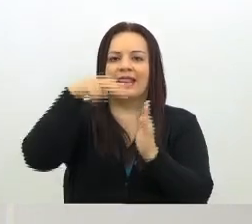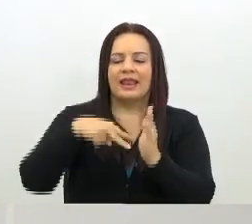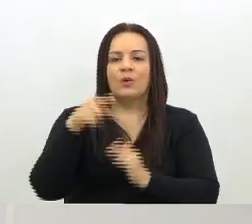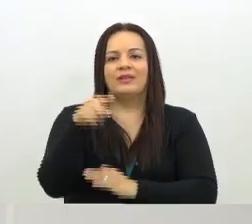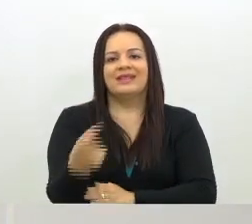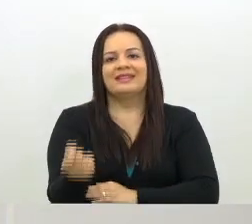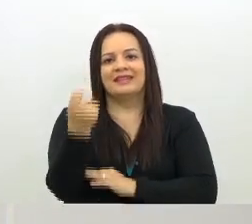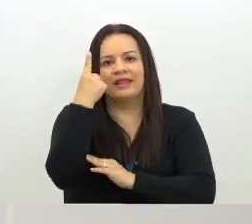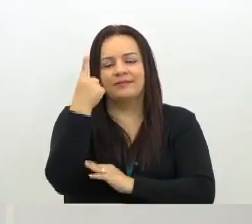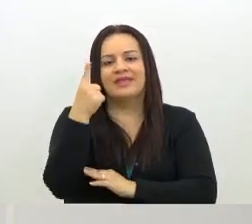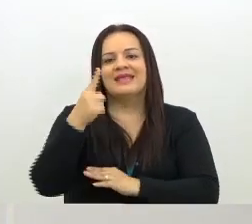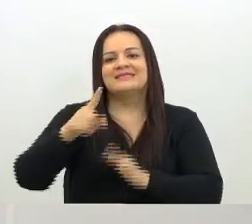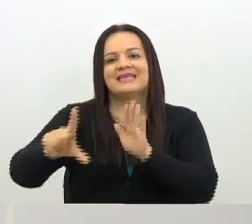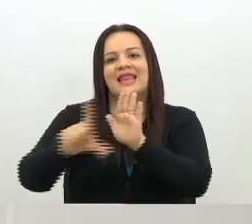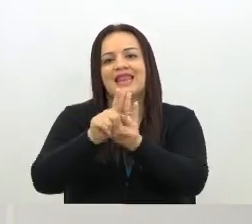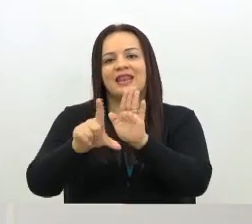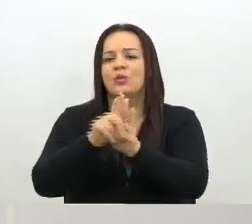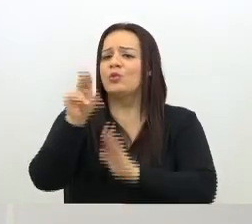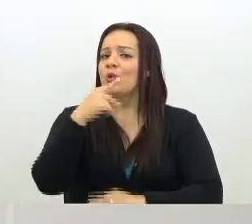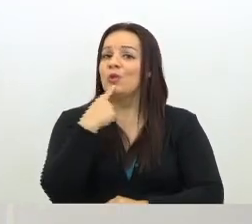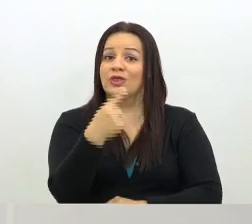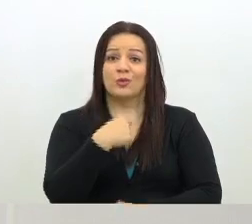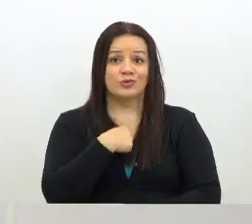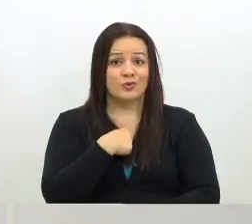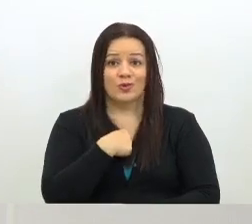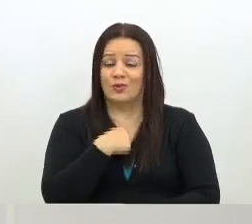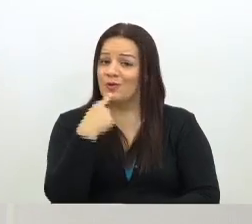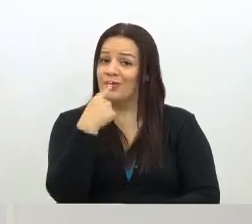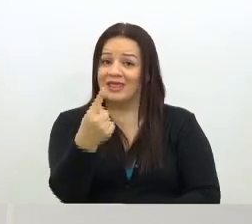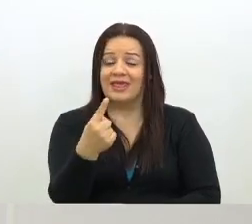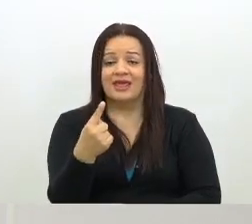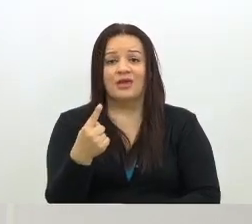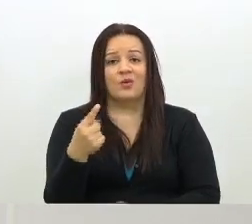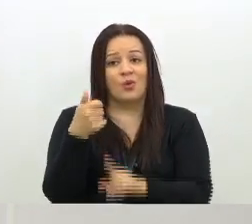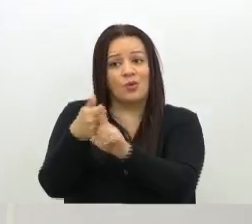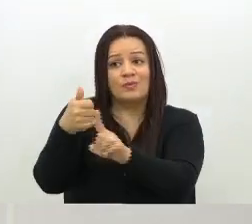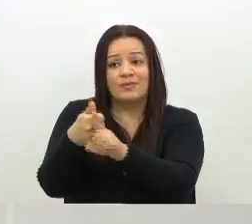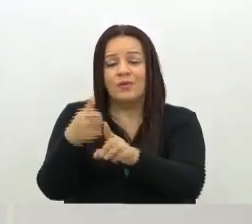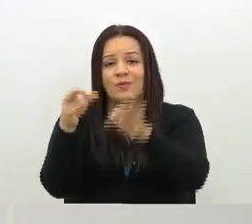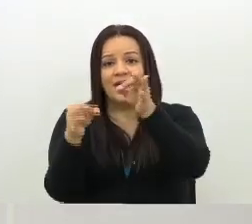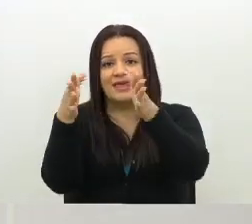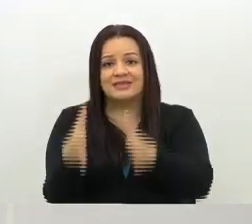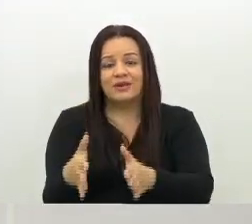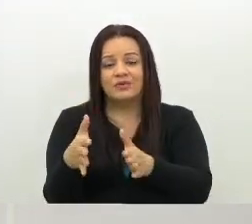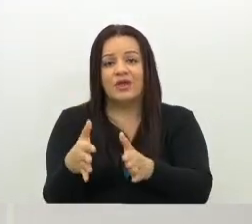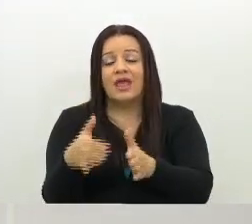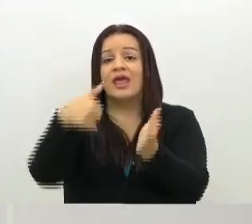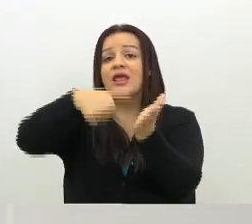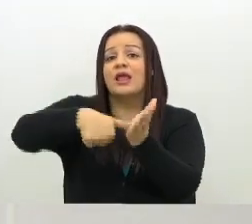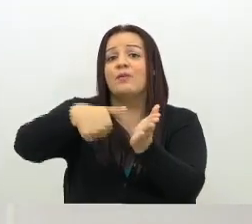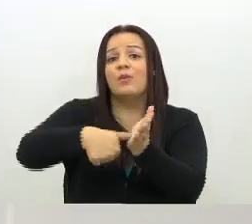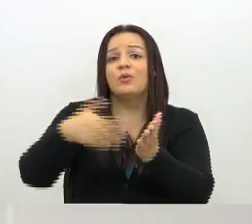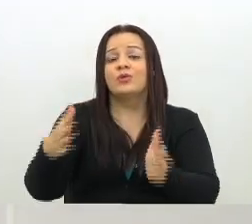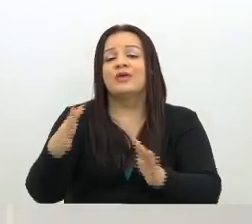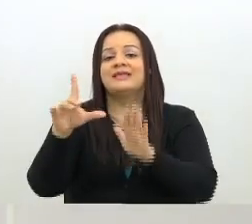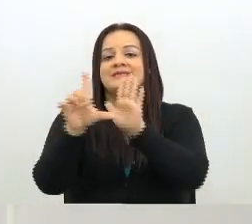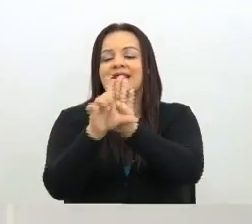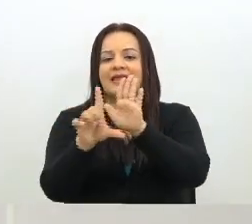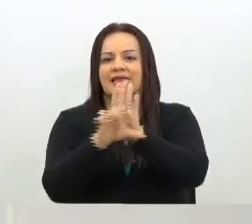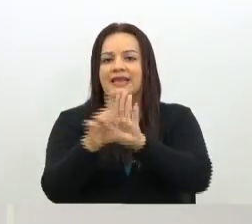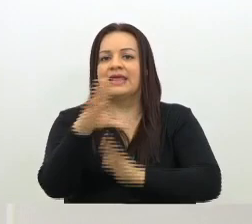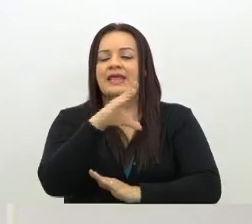se legisla. No lo digo yo, lo dijeron los magistrados en el voto salvado. Se legisla